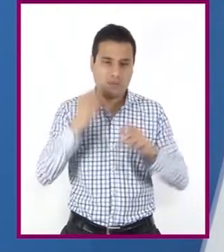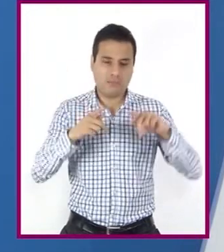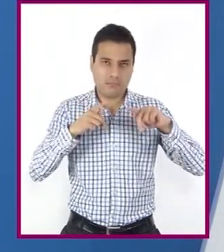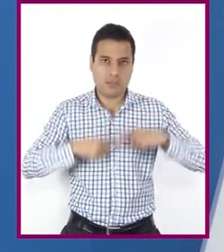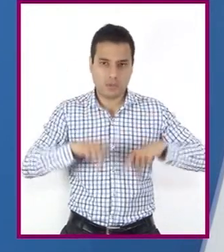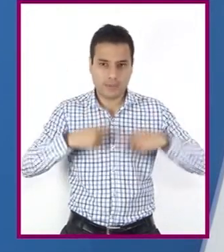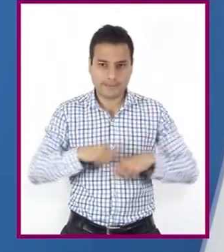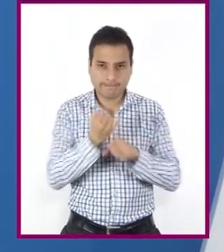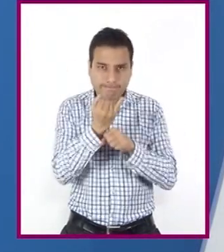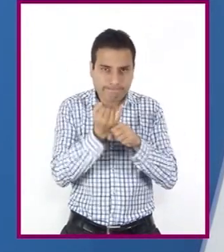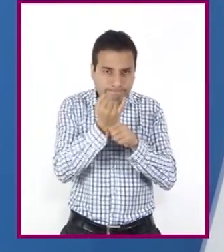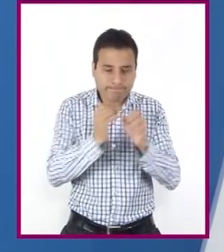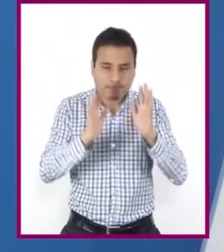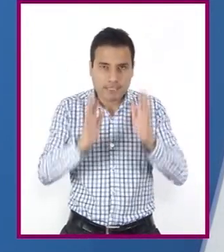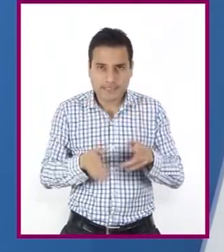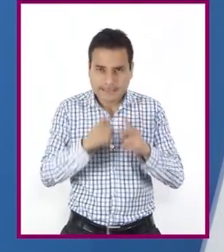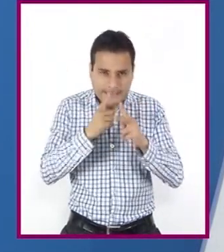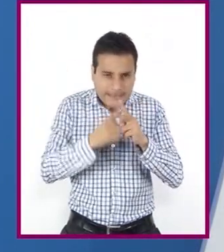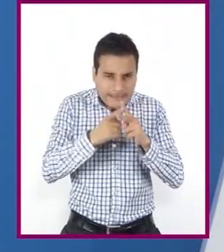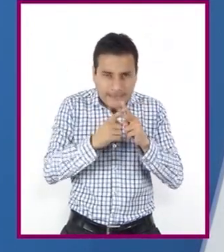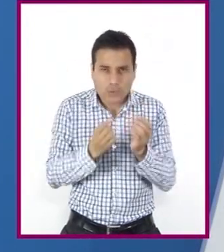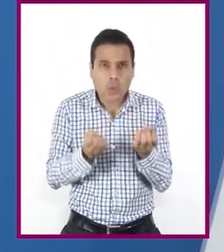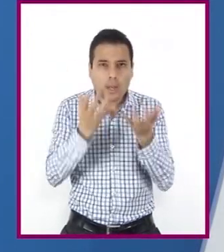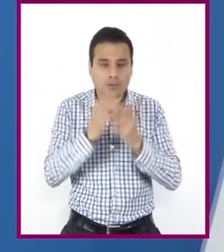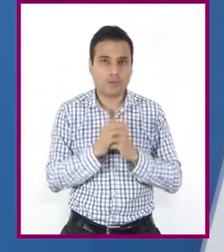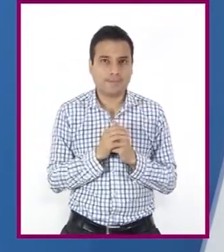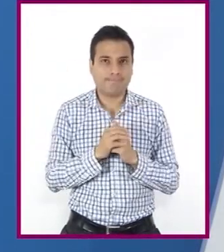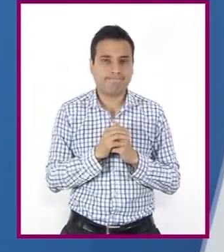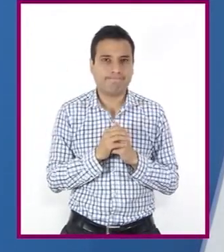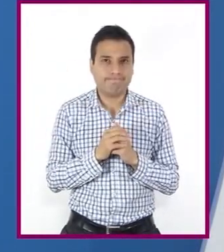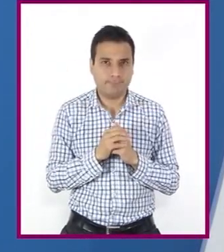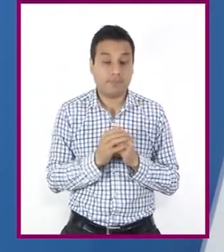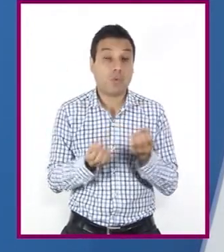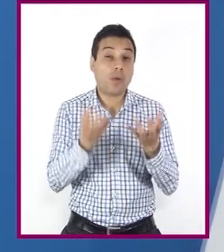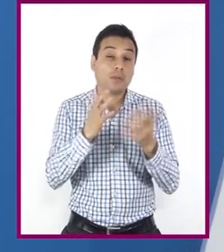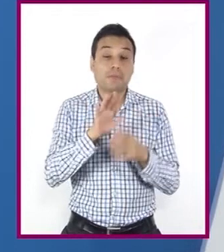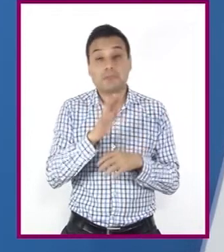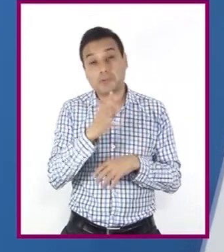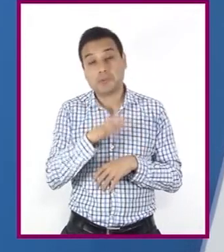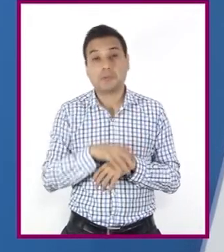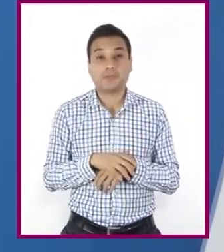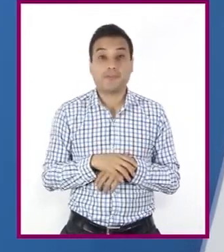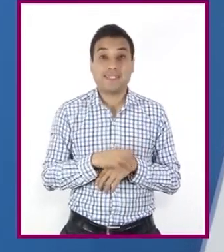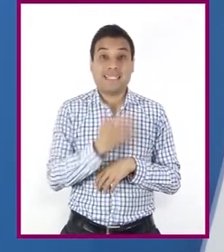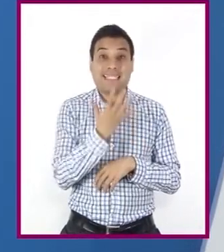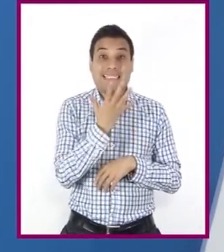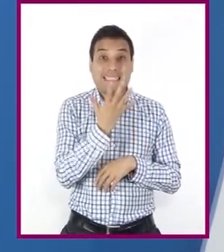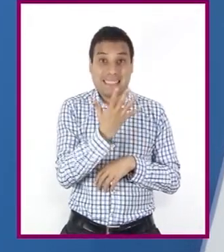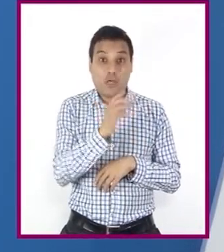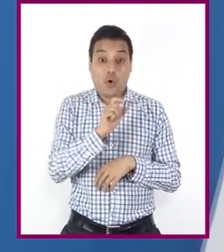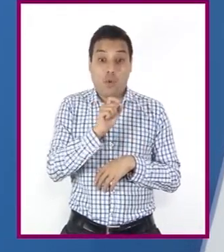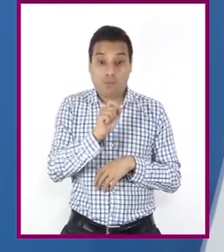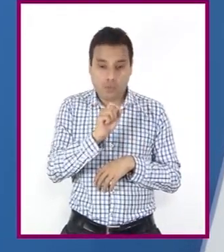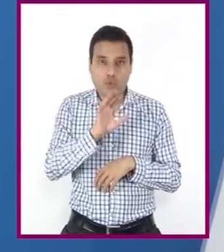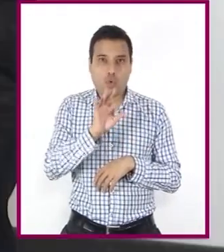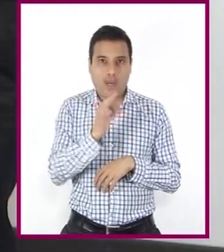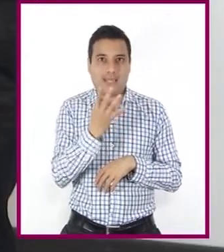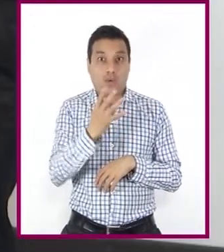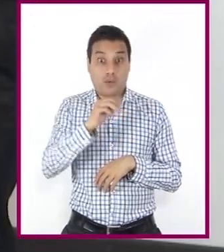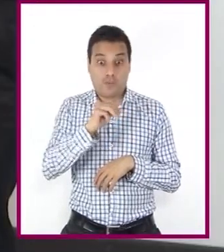para determinar la medida de un lado de la celdilla, que es de aproximadamente 5.44